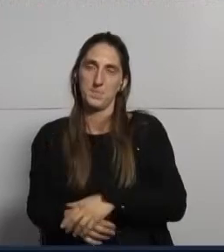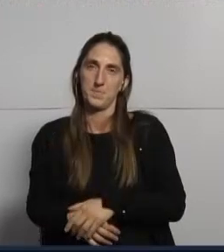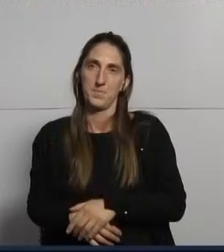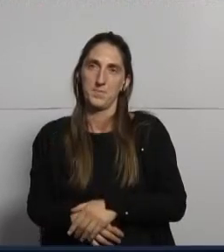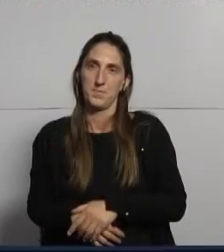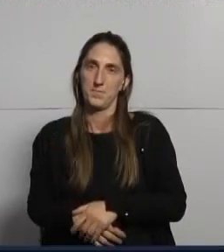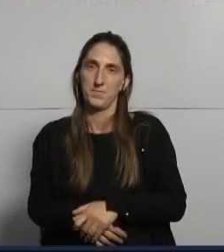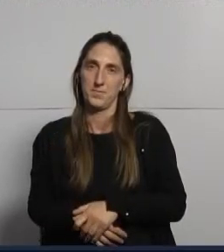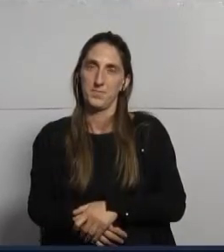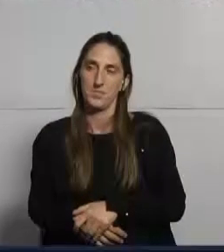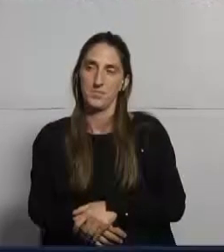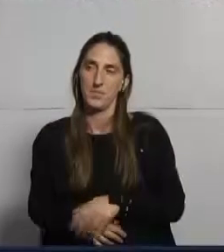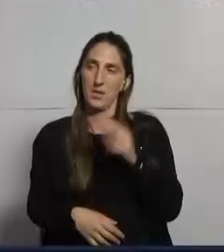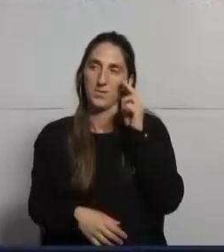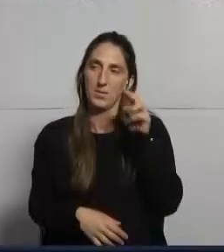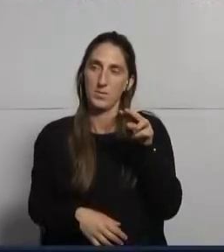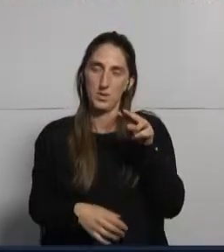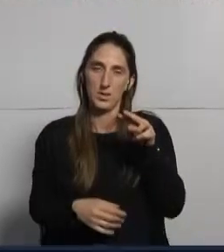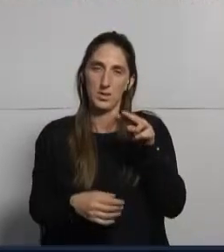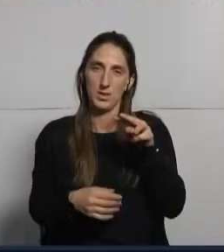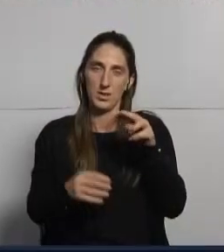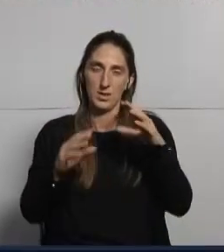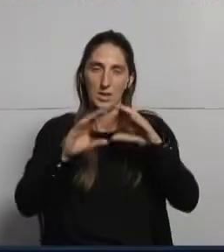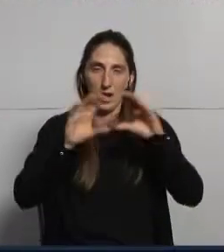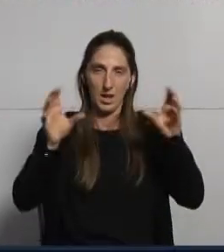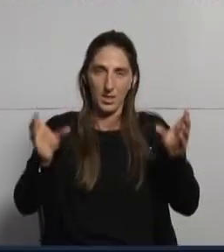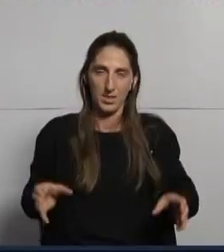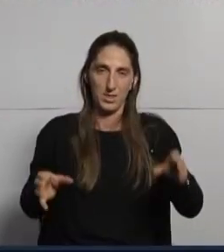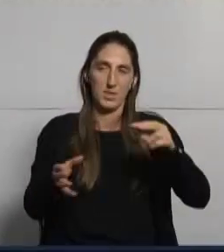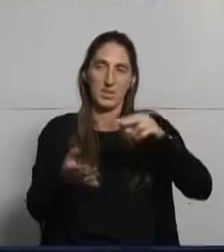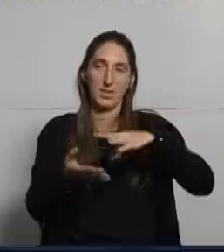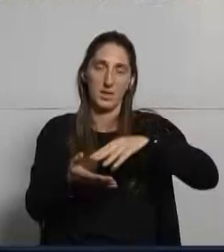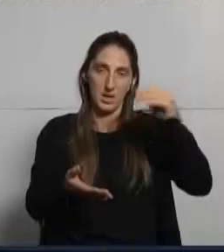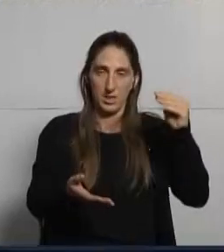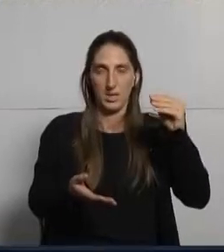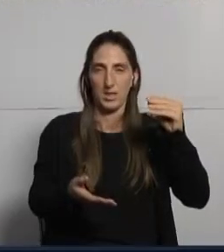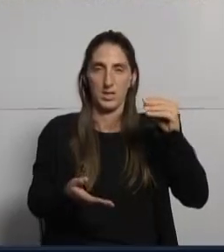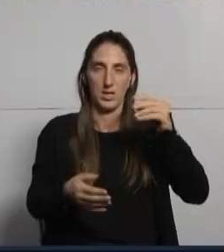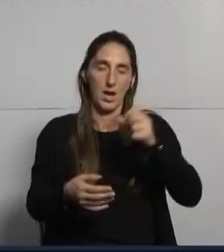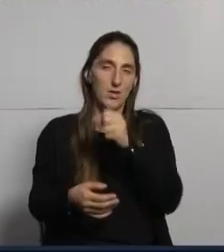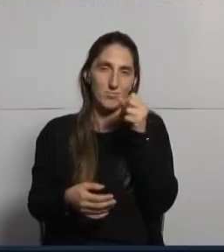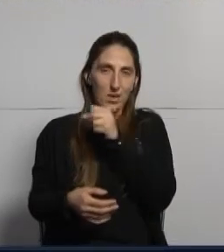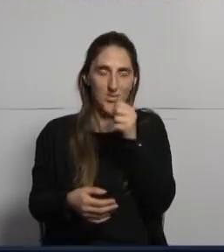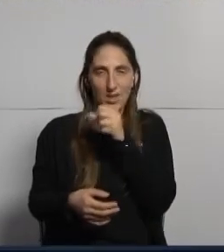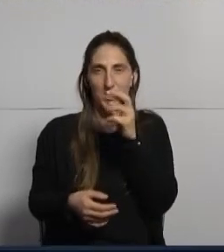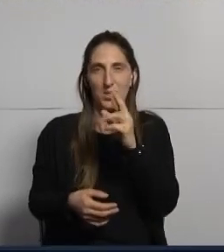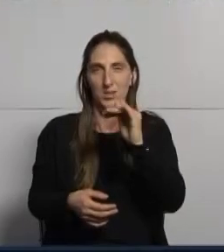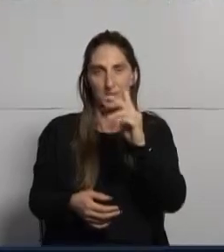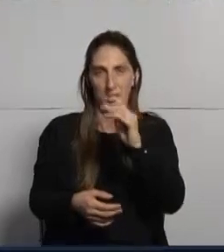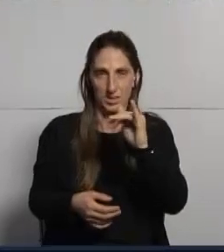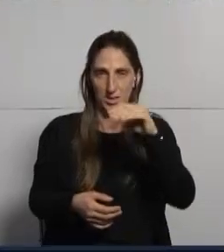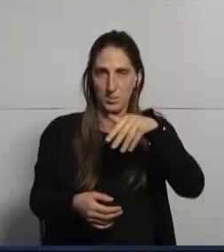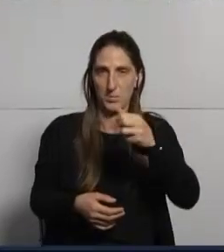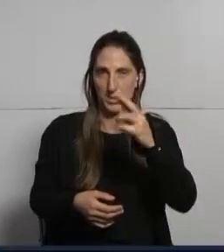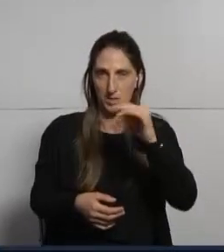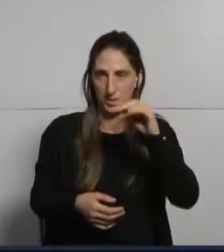entidades. Vemos acá el Antel Arena con el concierto de Ricky Martin y demás. Y otra de las